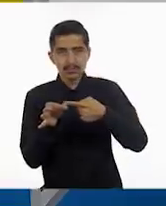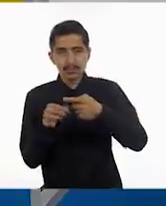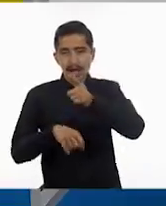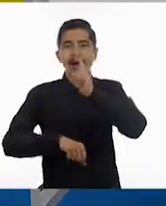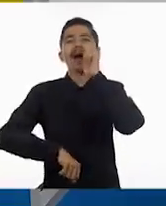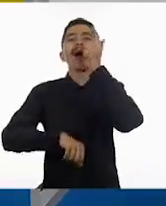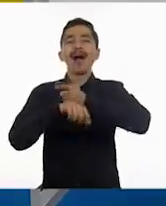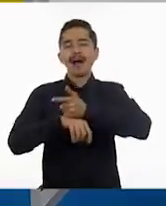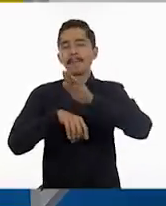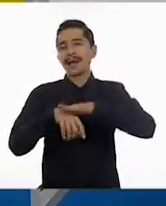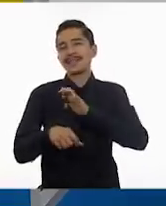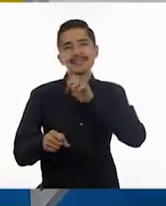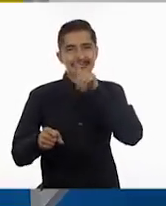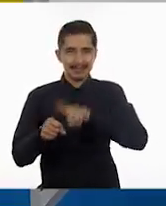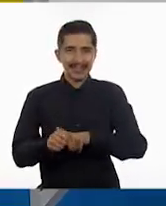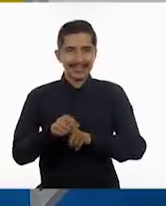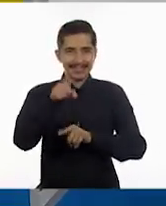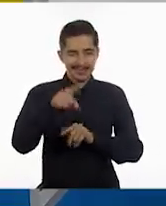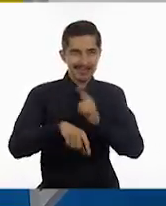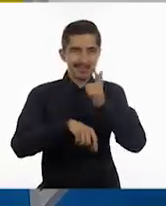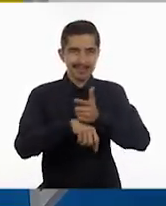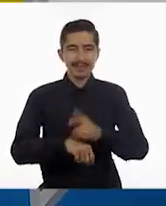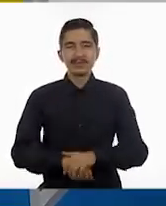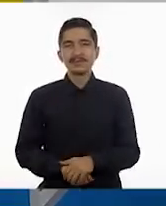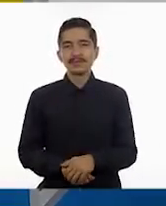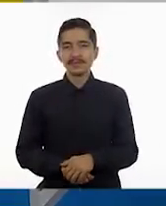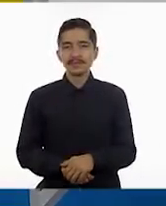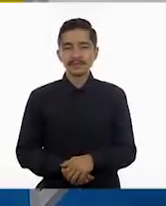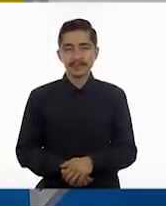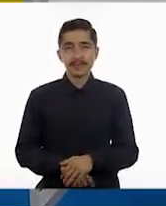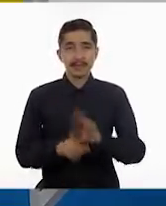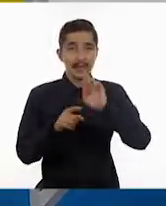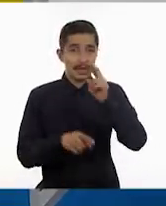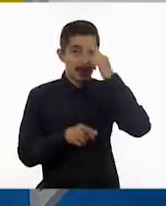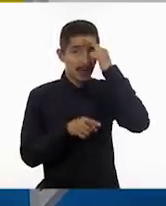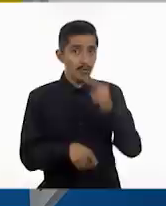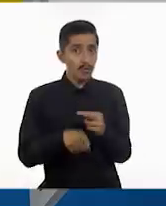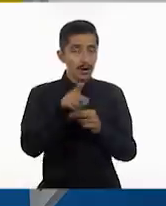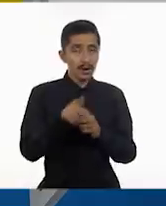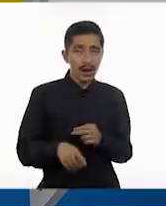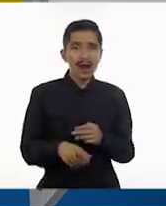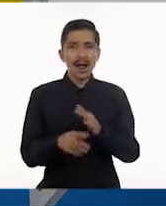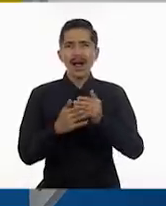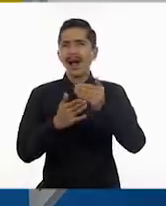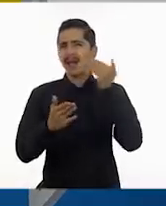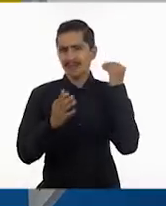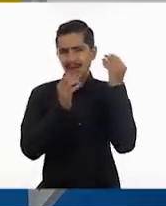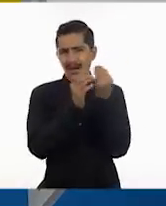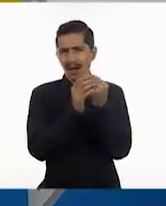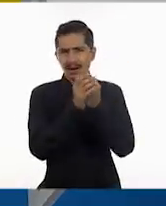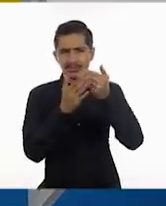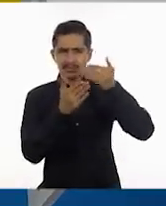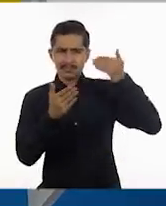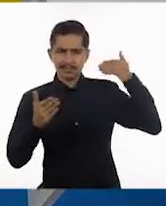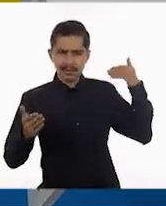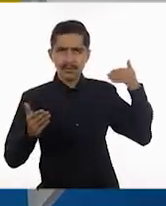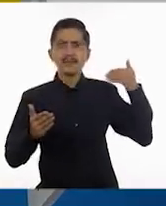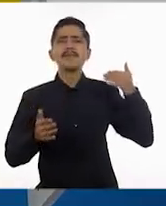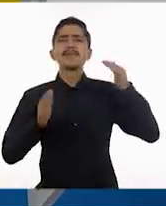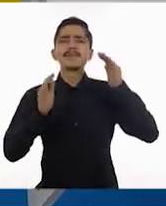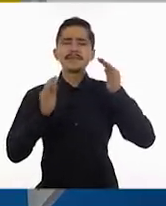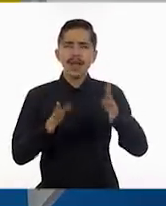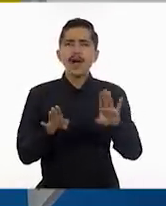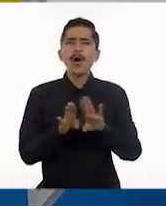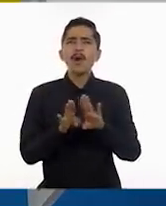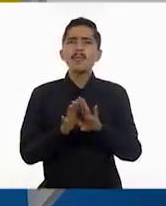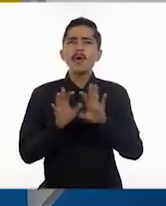son muy especiales. Muy bien. Como recordarán también en programas anteriores, estudiamos varios de los sistemas